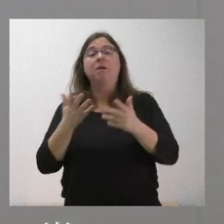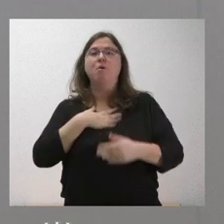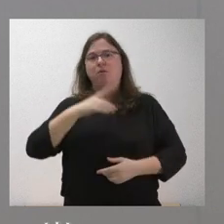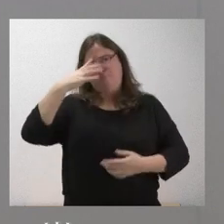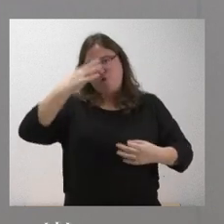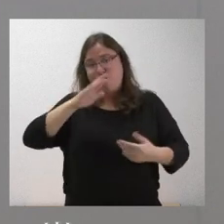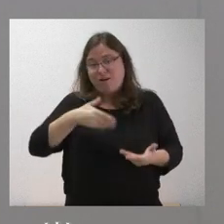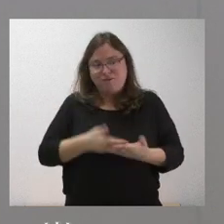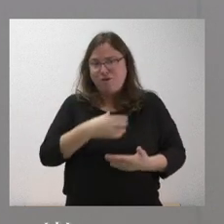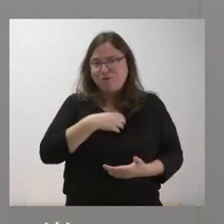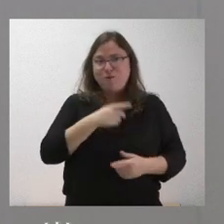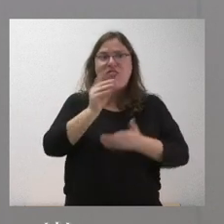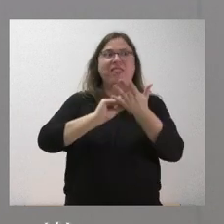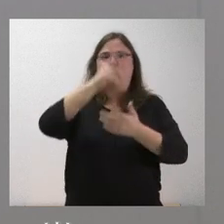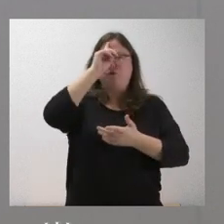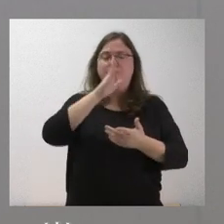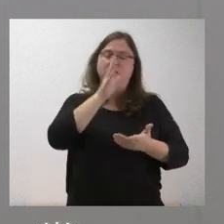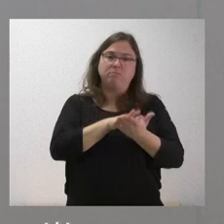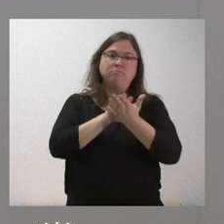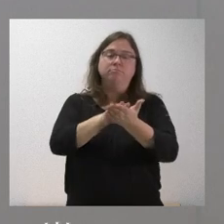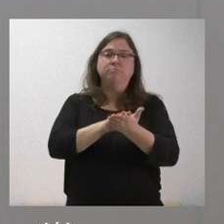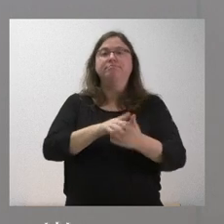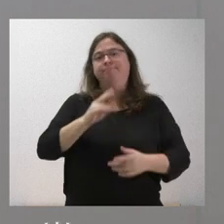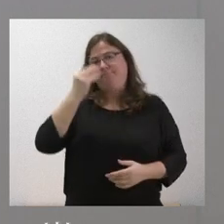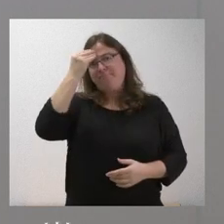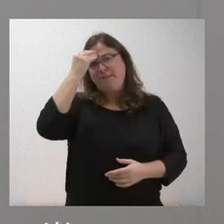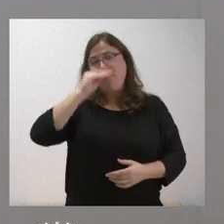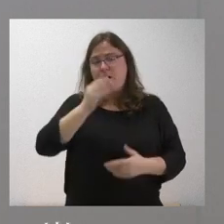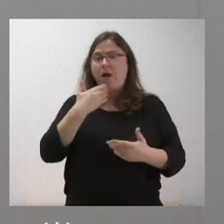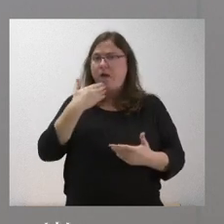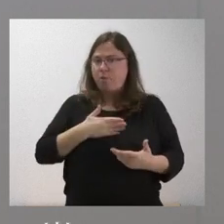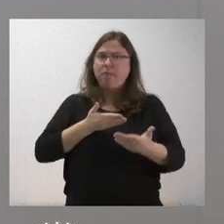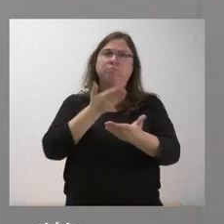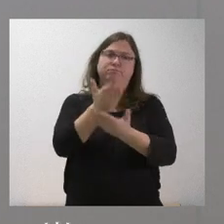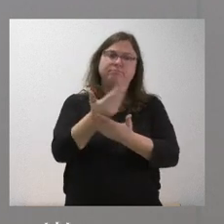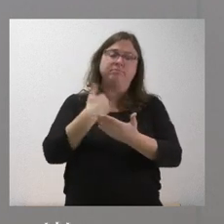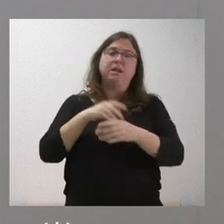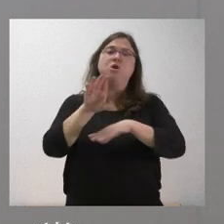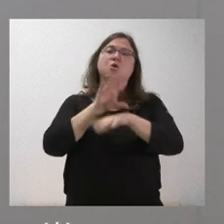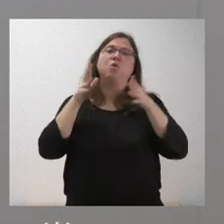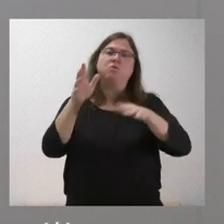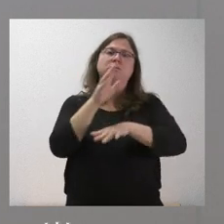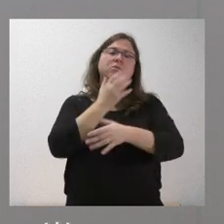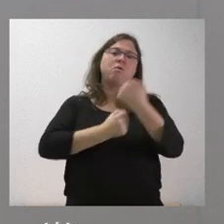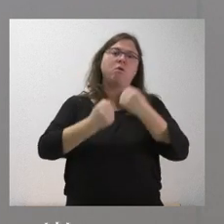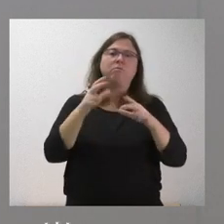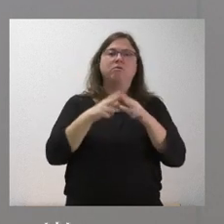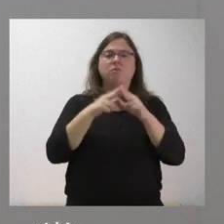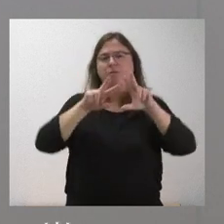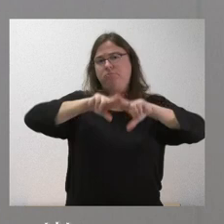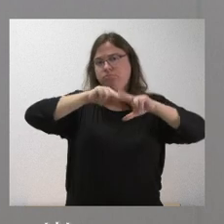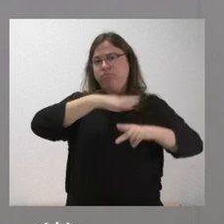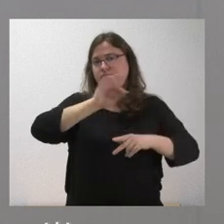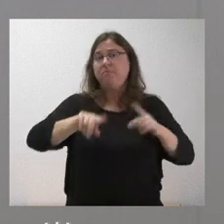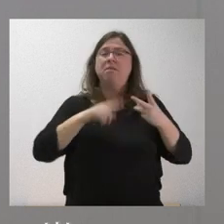presentar hasta ahora que no conocíamos esos datos pero nos parece oportuno que se haya presentado ya y que el consejo económico y social pueda proceder a su análisis y